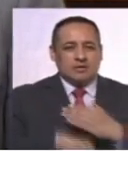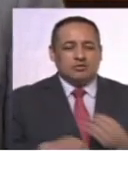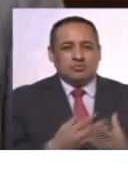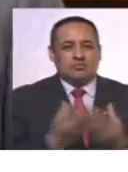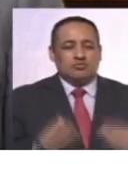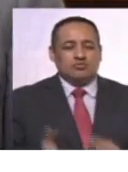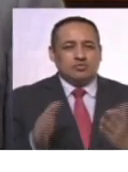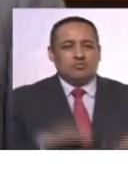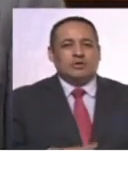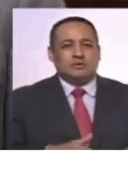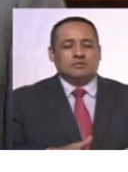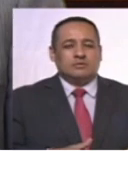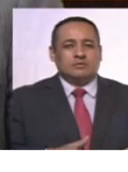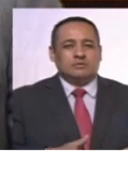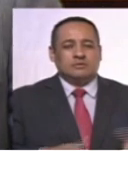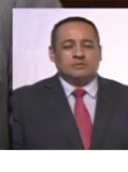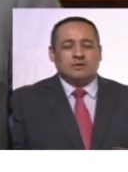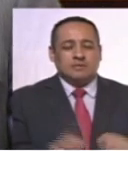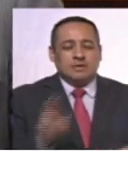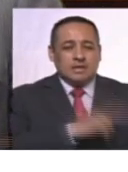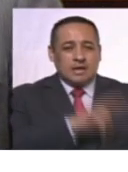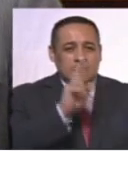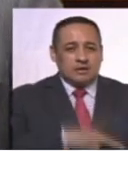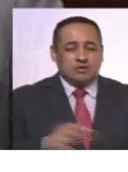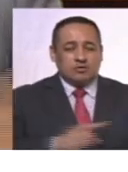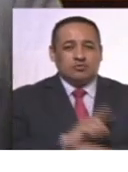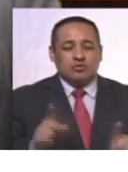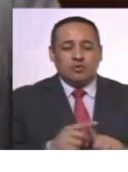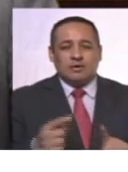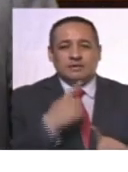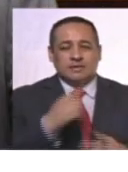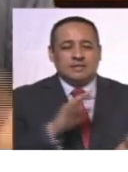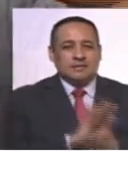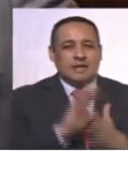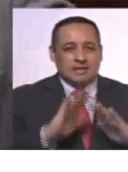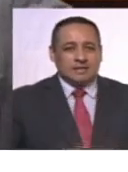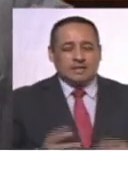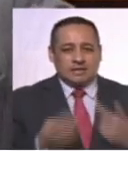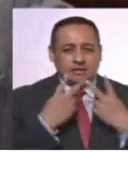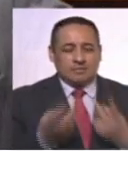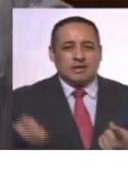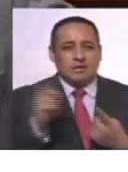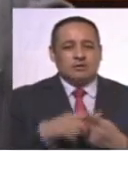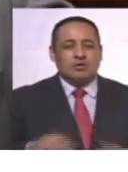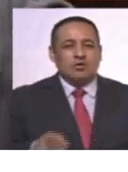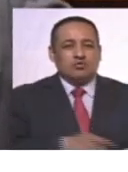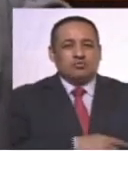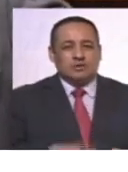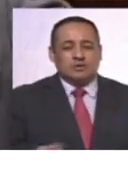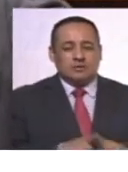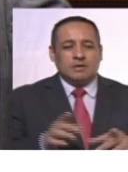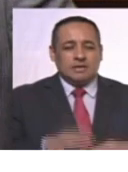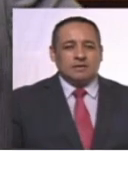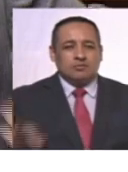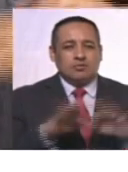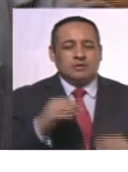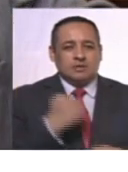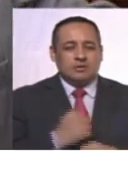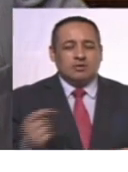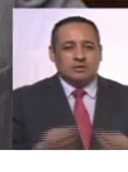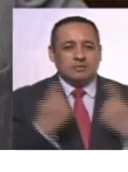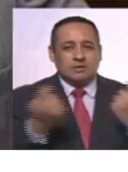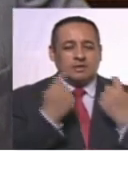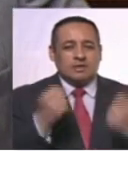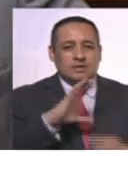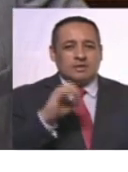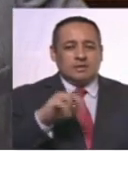muertos. La región no está en la tranquilidad con la que acostumbrábamos. Importantes actividades como la Festividad de la